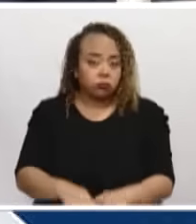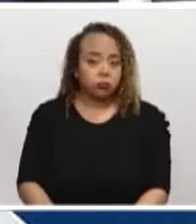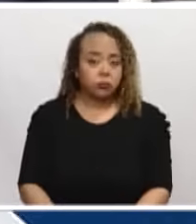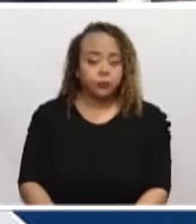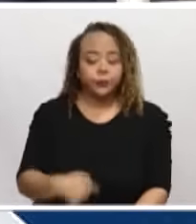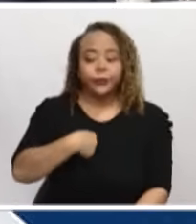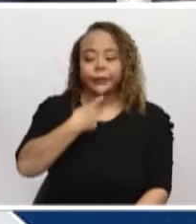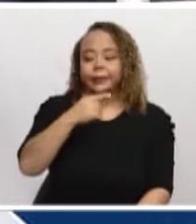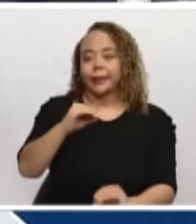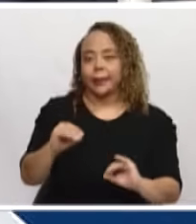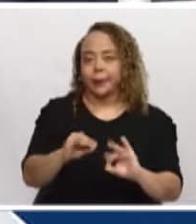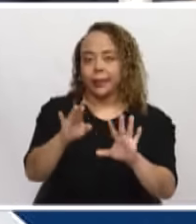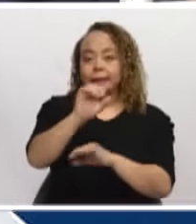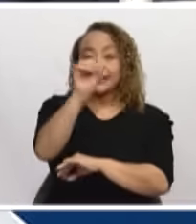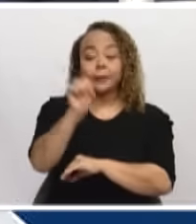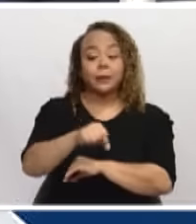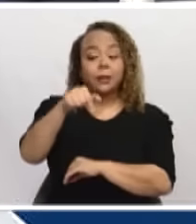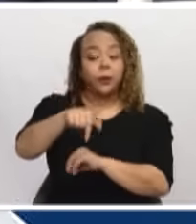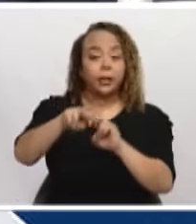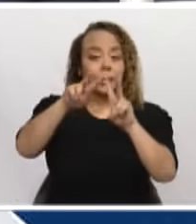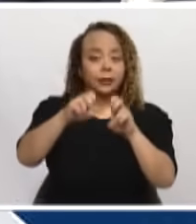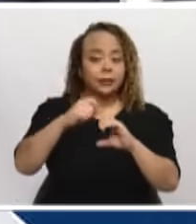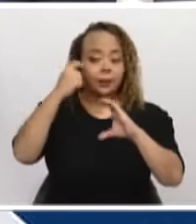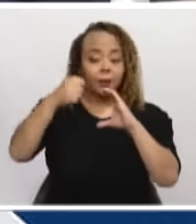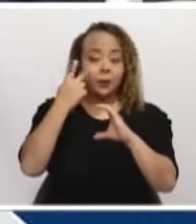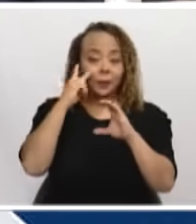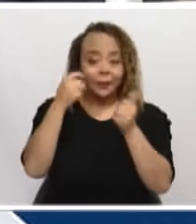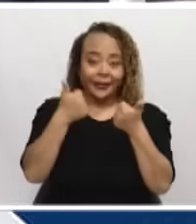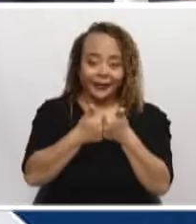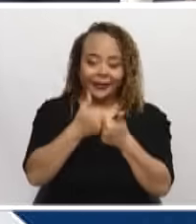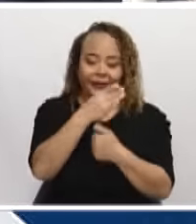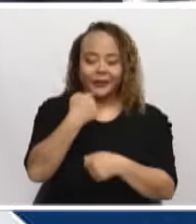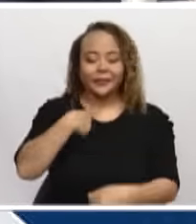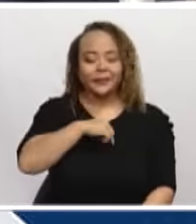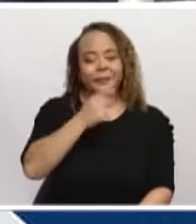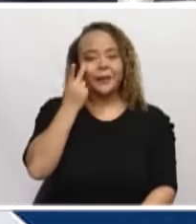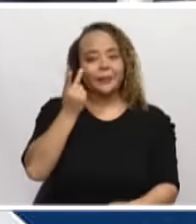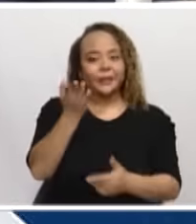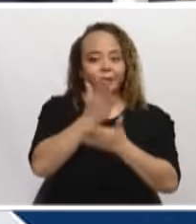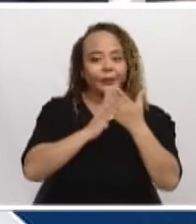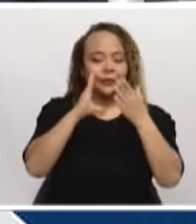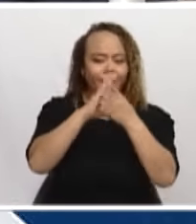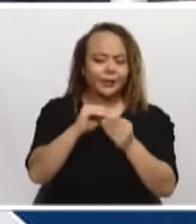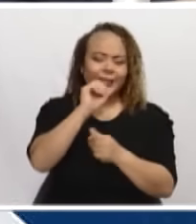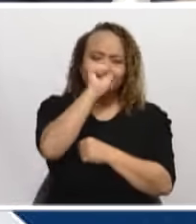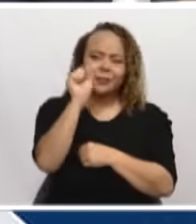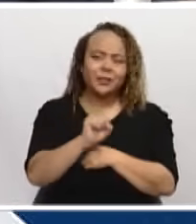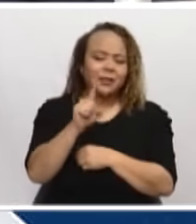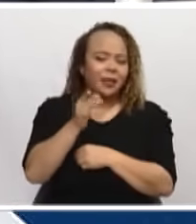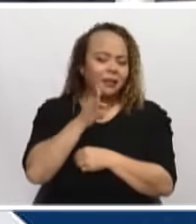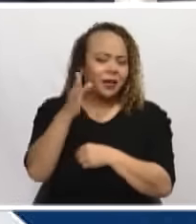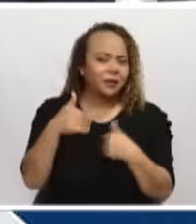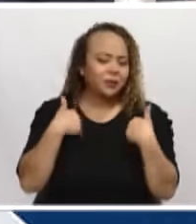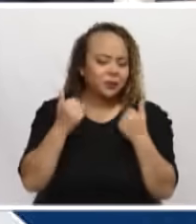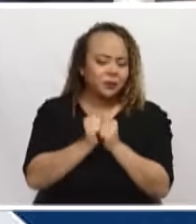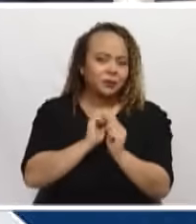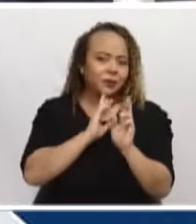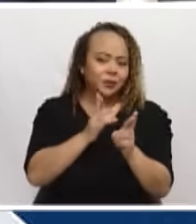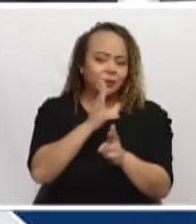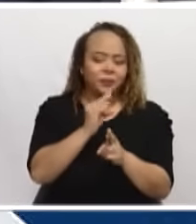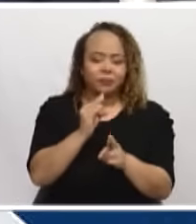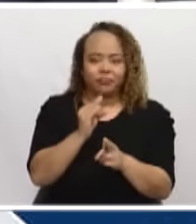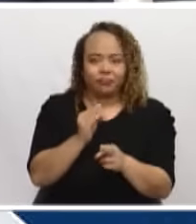lo decía la mañana saprisa Hoy analiza el video Mira el partido y creo que ahí veíamos no alguno de los comentarios sapresa se tiene que ir contento con el resultado que termina